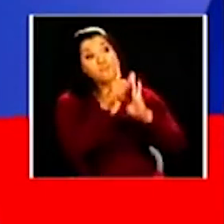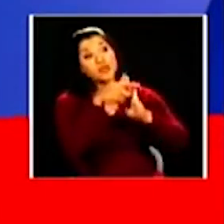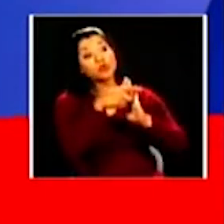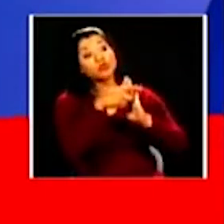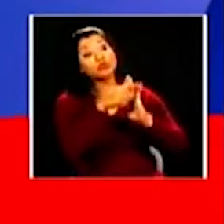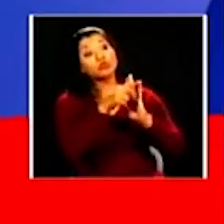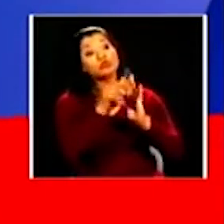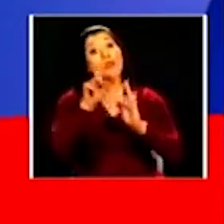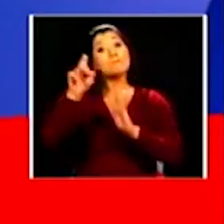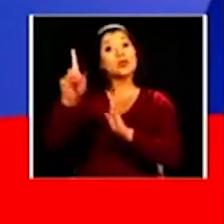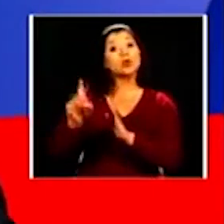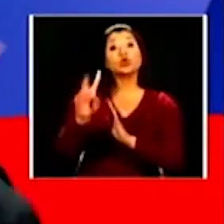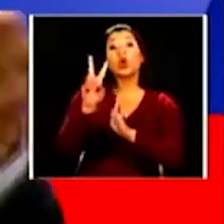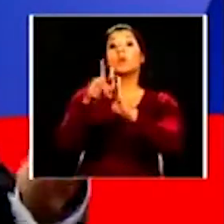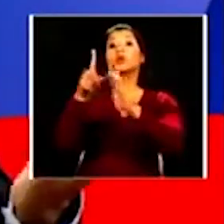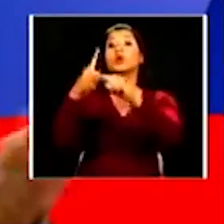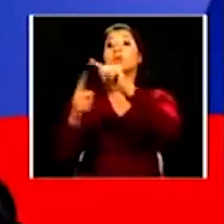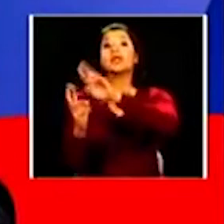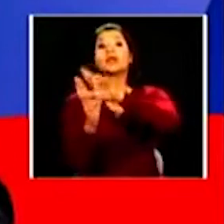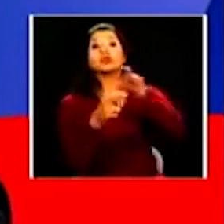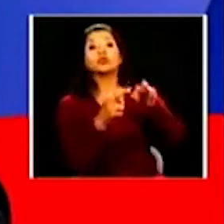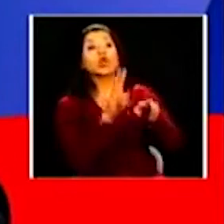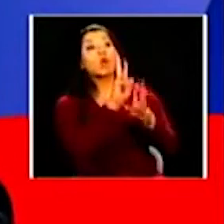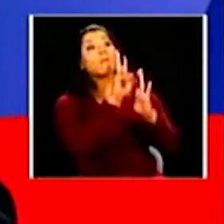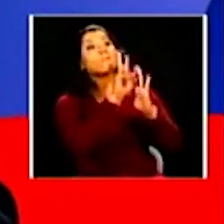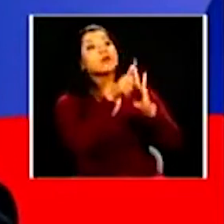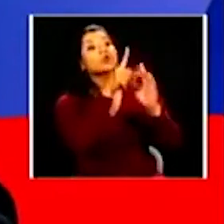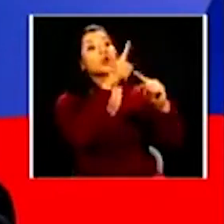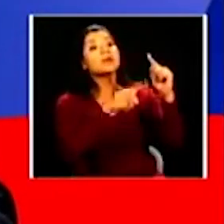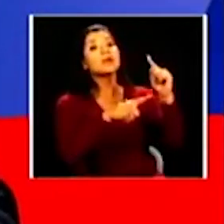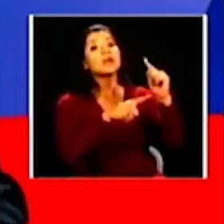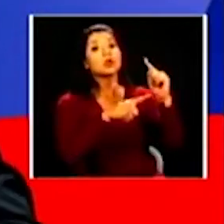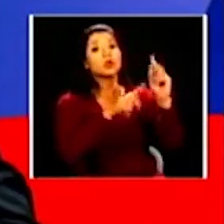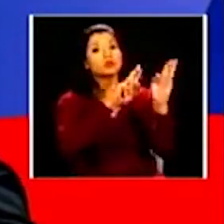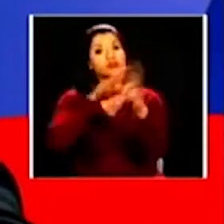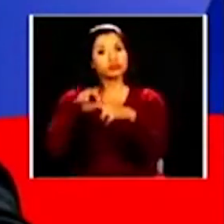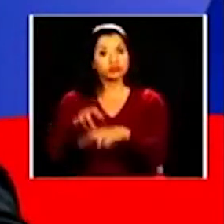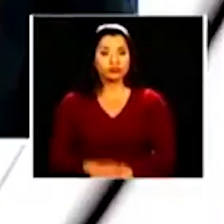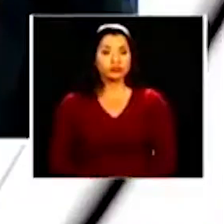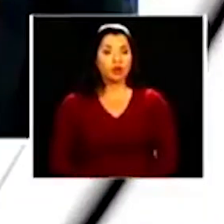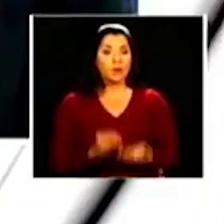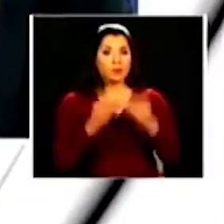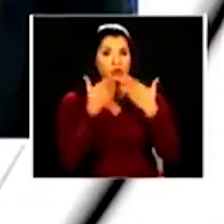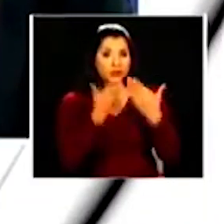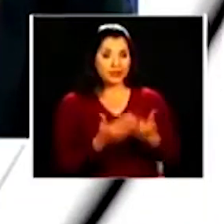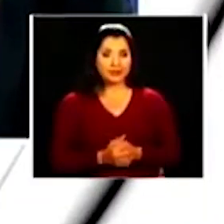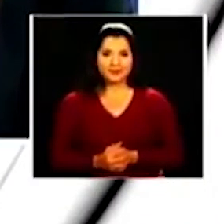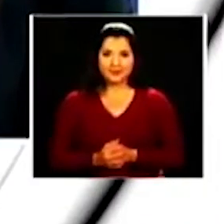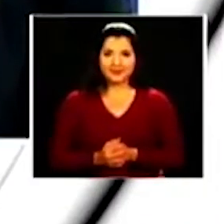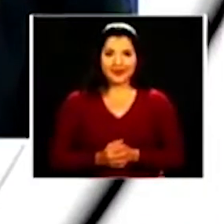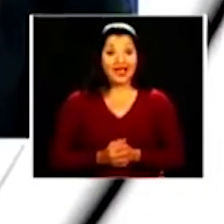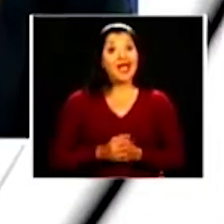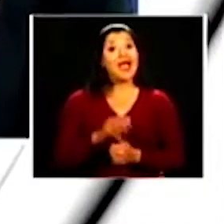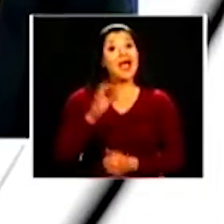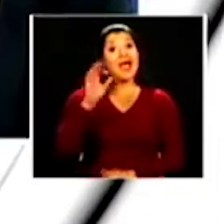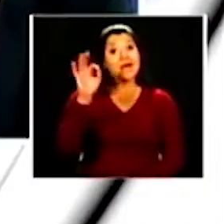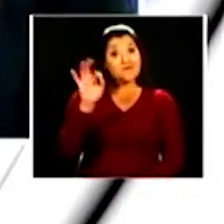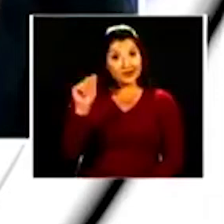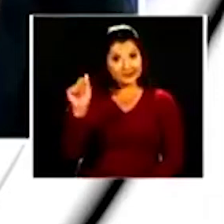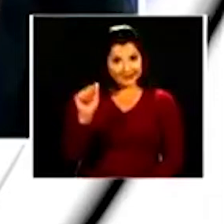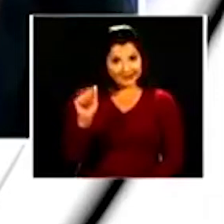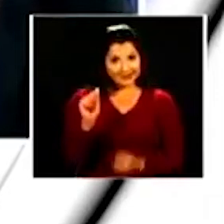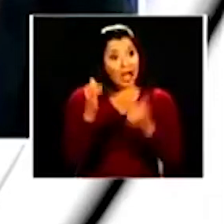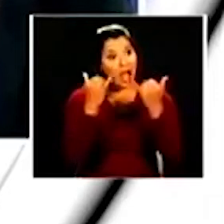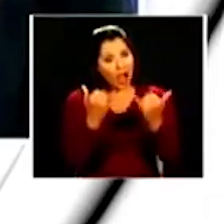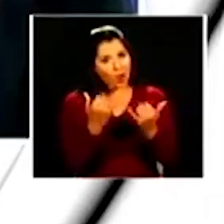minutos y medio para usted, y de réplica 2 minutos y medio para culminar este bloque. Muchas gracias. Don Fabricio, casualmente me da pie a hacer esta